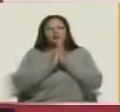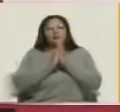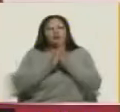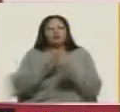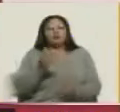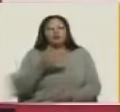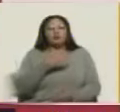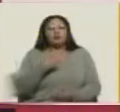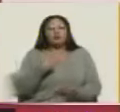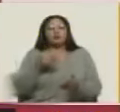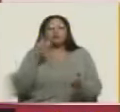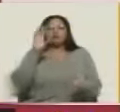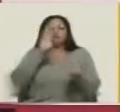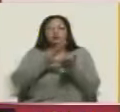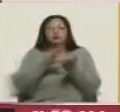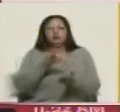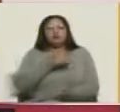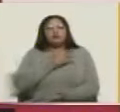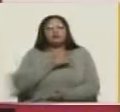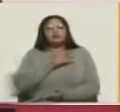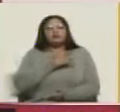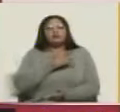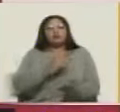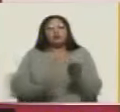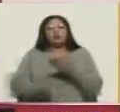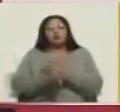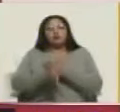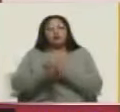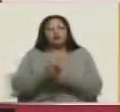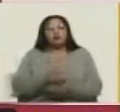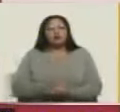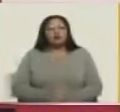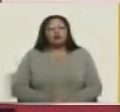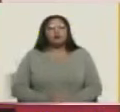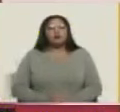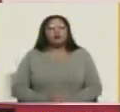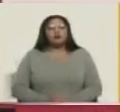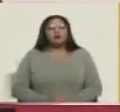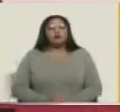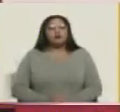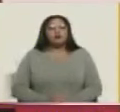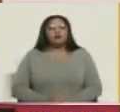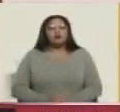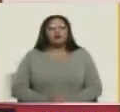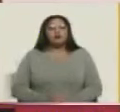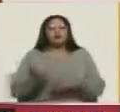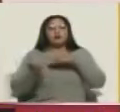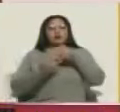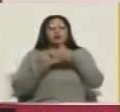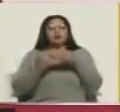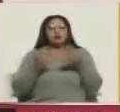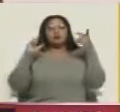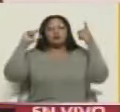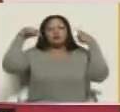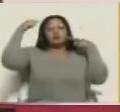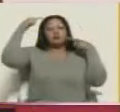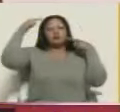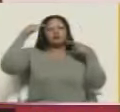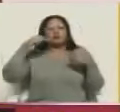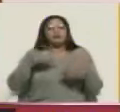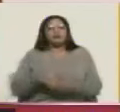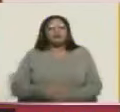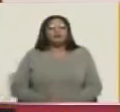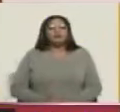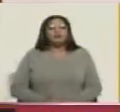quiere concentrarse en la universidad, y quiere concentrarse en el Instituto Hugo Chávez, y ha